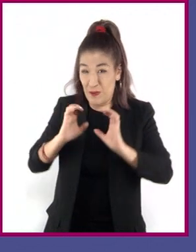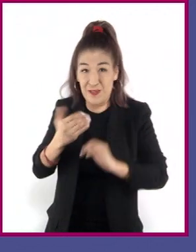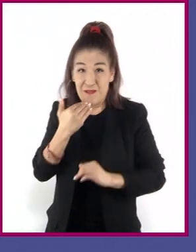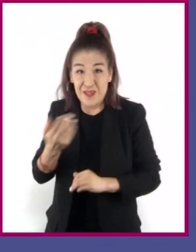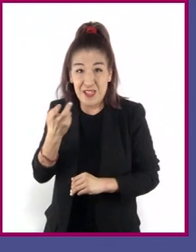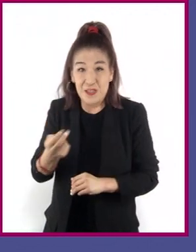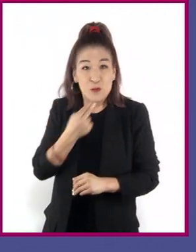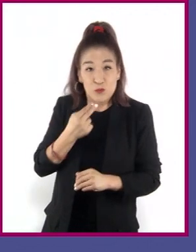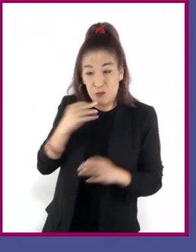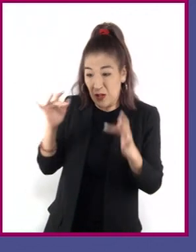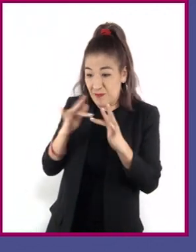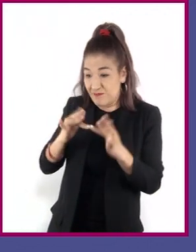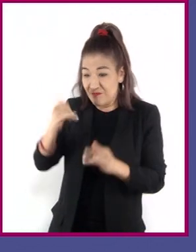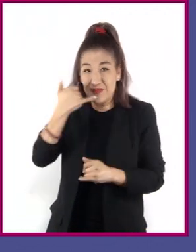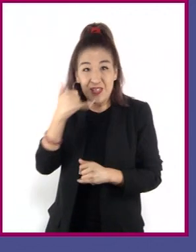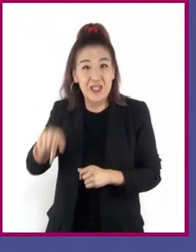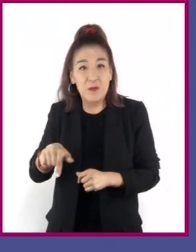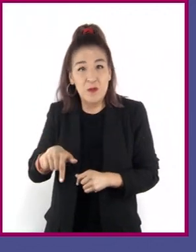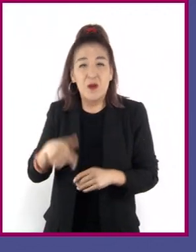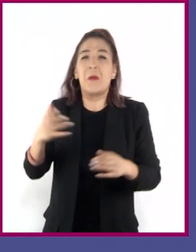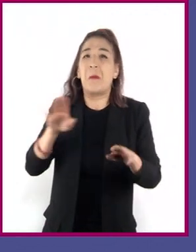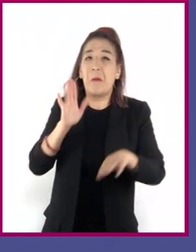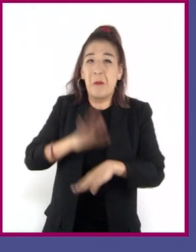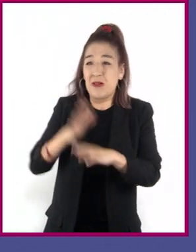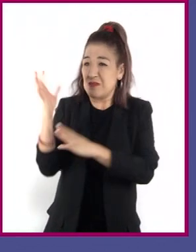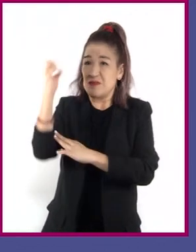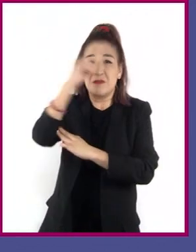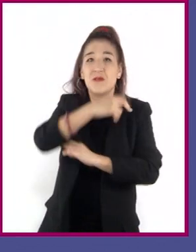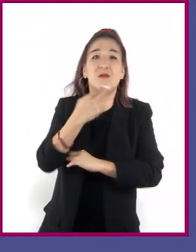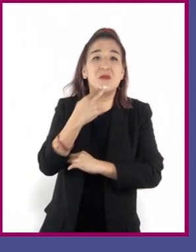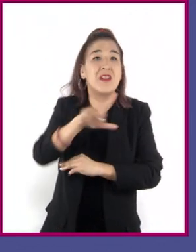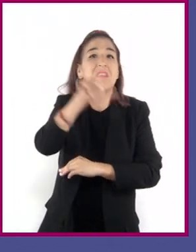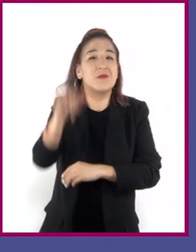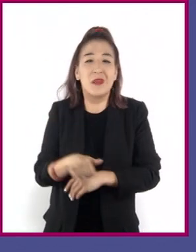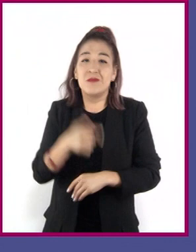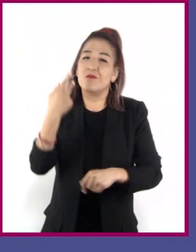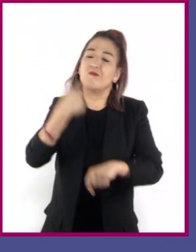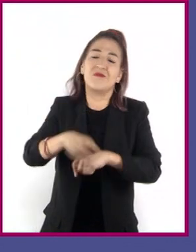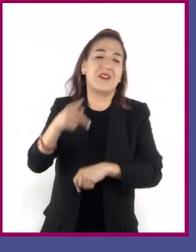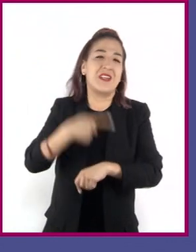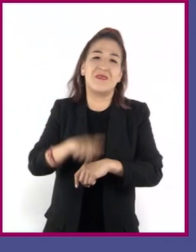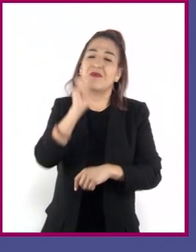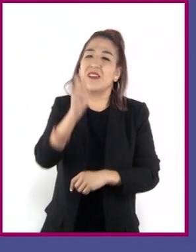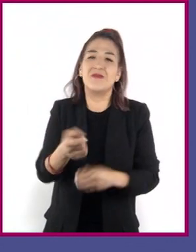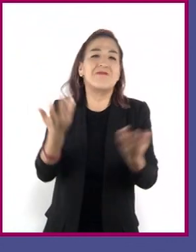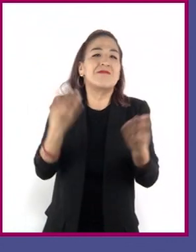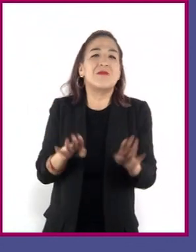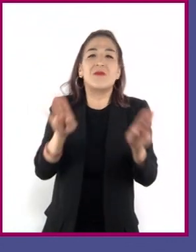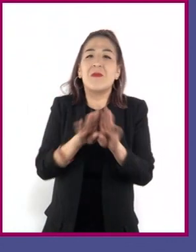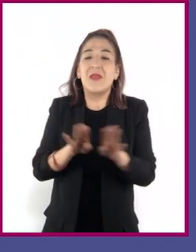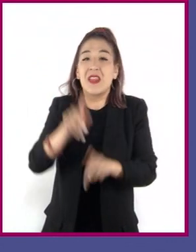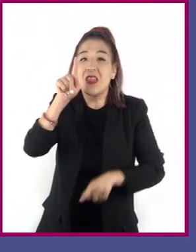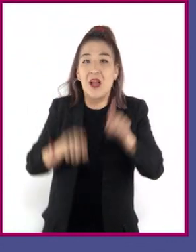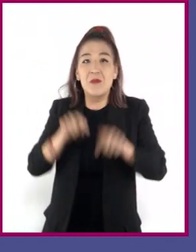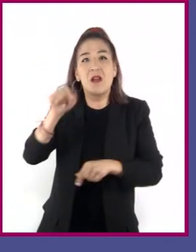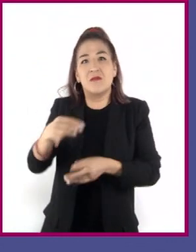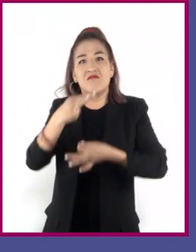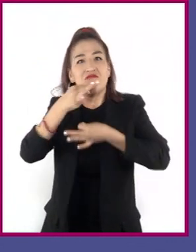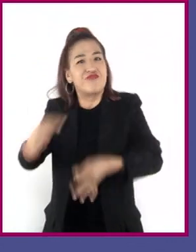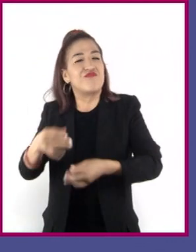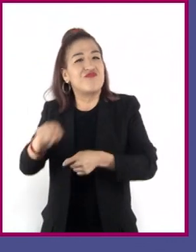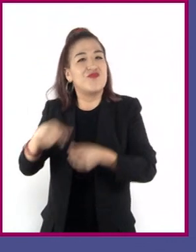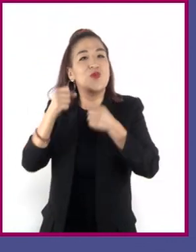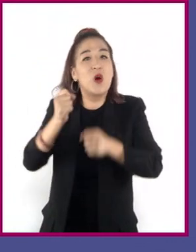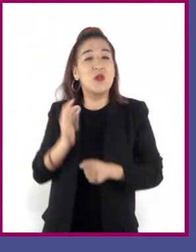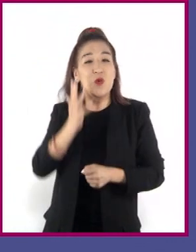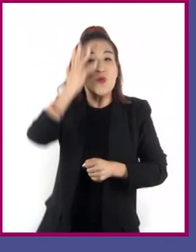uso de esta herramienta las consecuencias podrán ser irreparables teniendo que depender de ella en